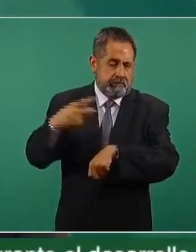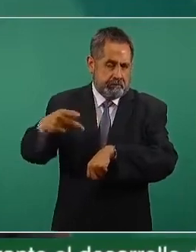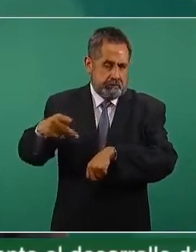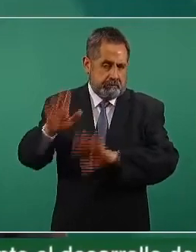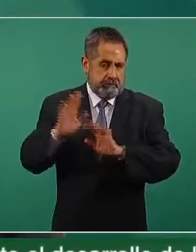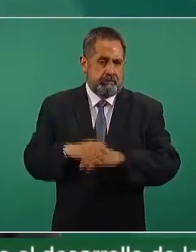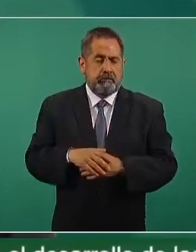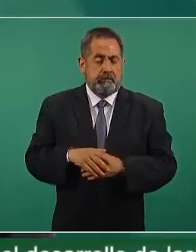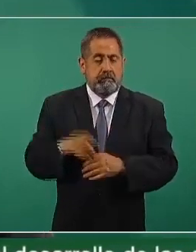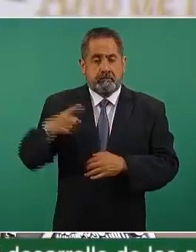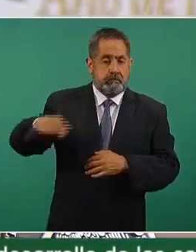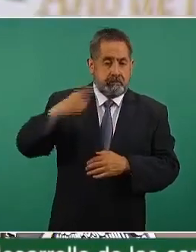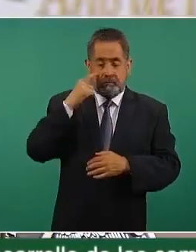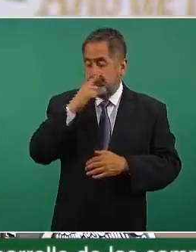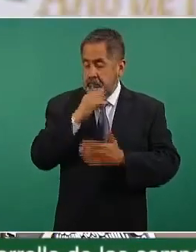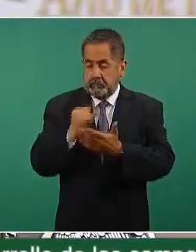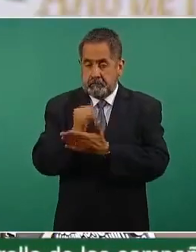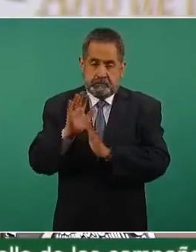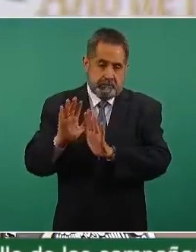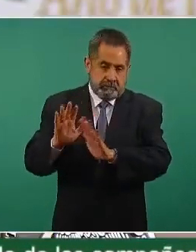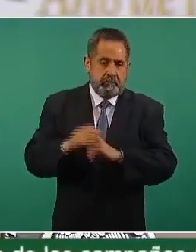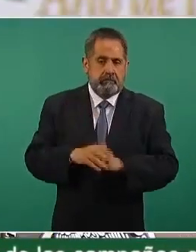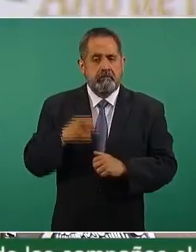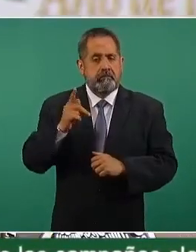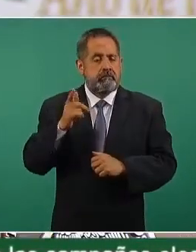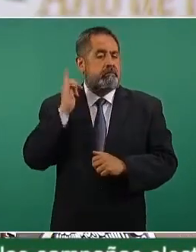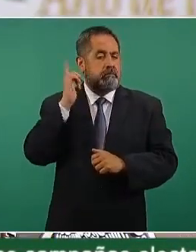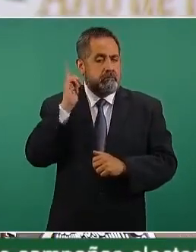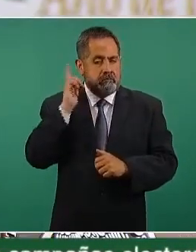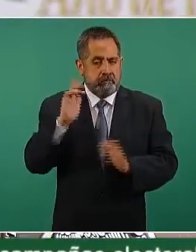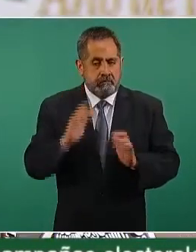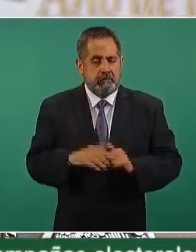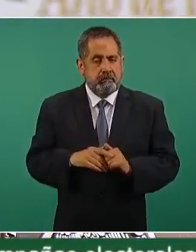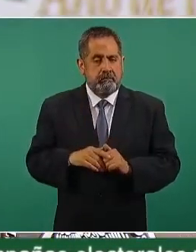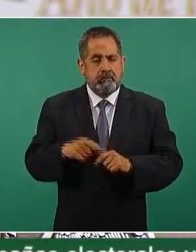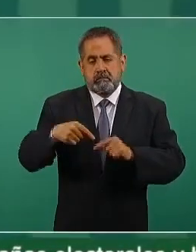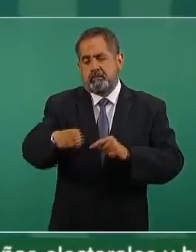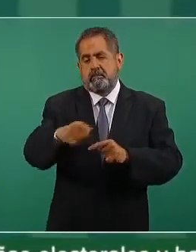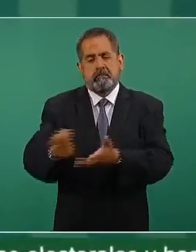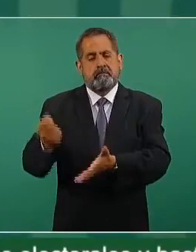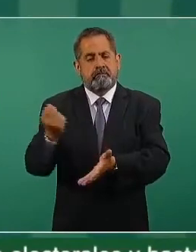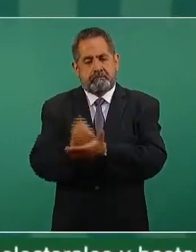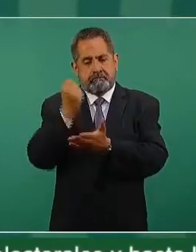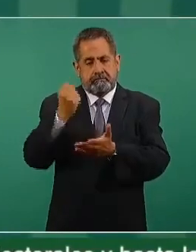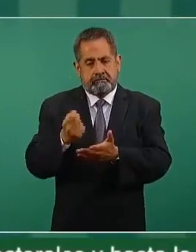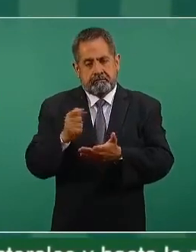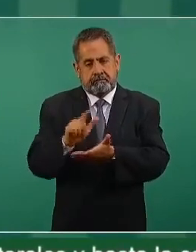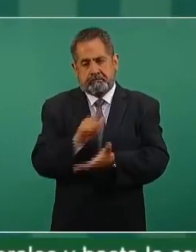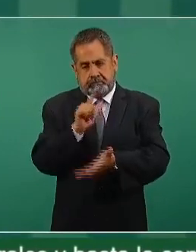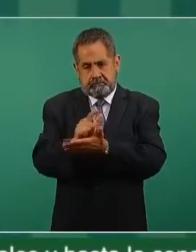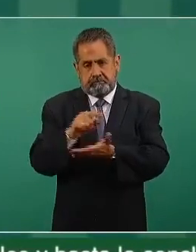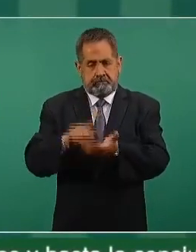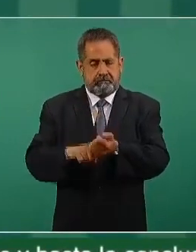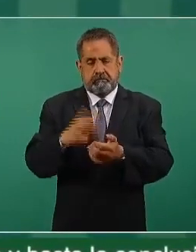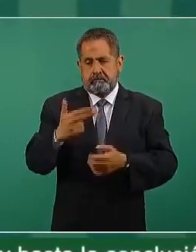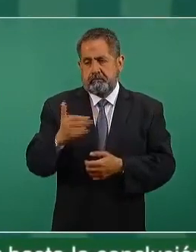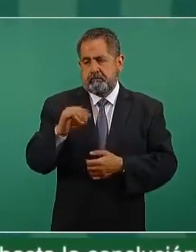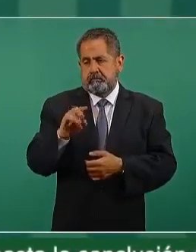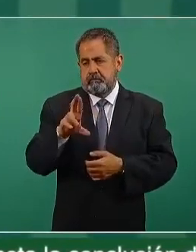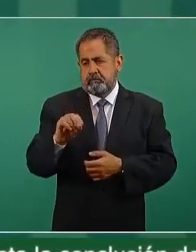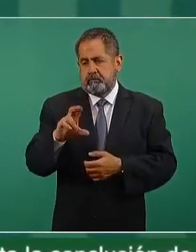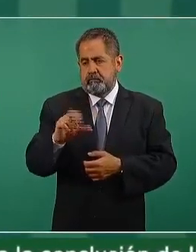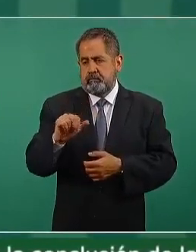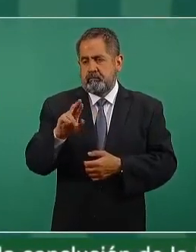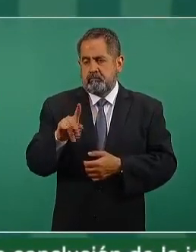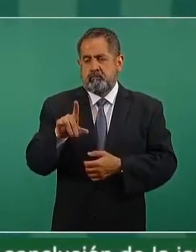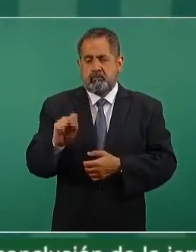y de lo que ellos decidan, pero ojalá y ya se apruebe esa ley de hidrocarburos. Nos